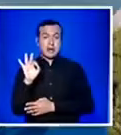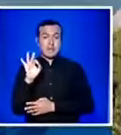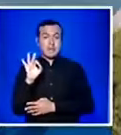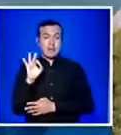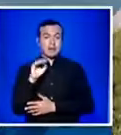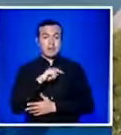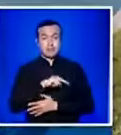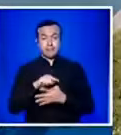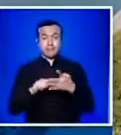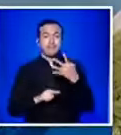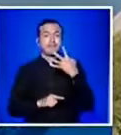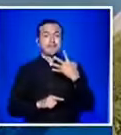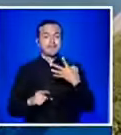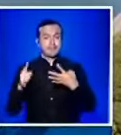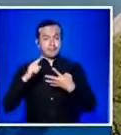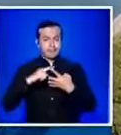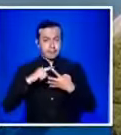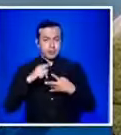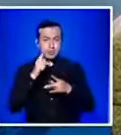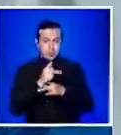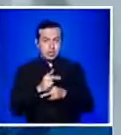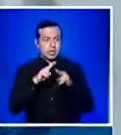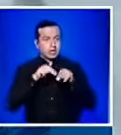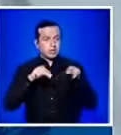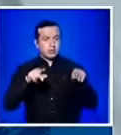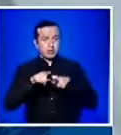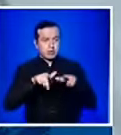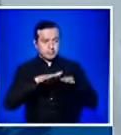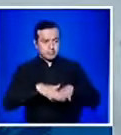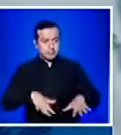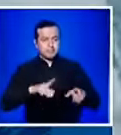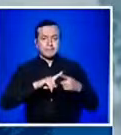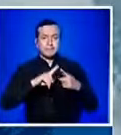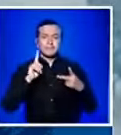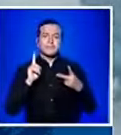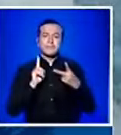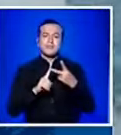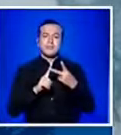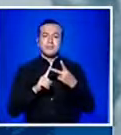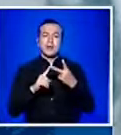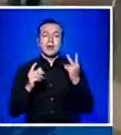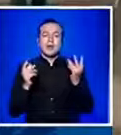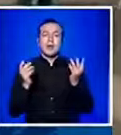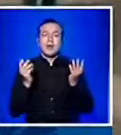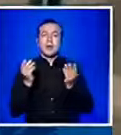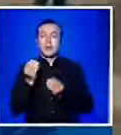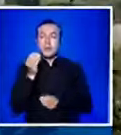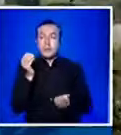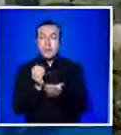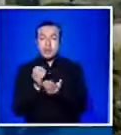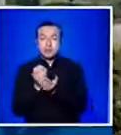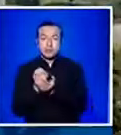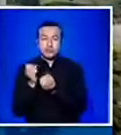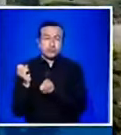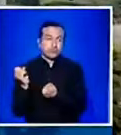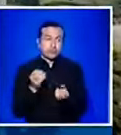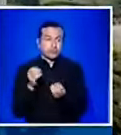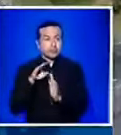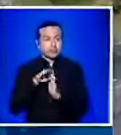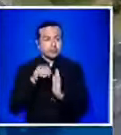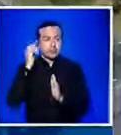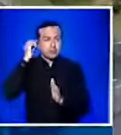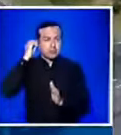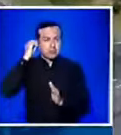4. Conservar las áreas protegidas, reducir la pérdida y el desperdicio de alimentos, trabajar en el